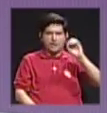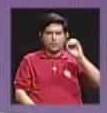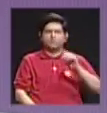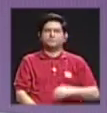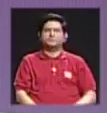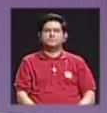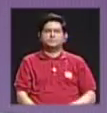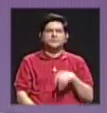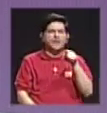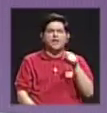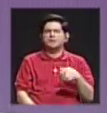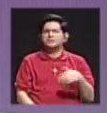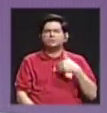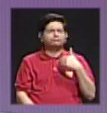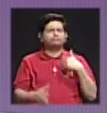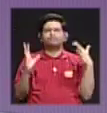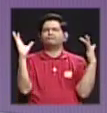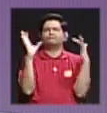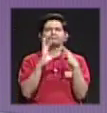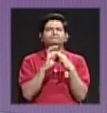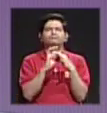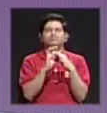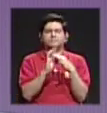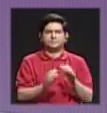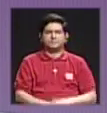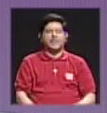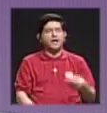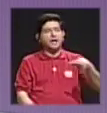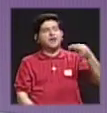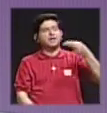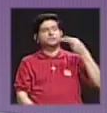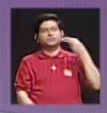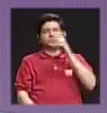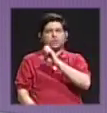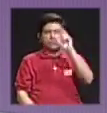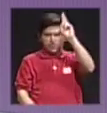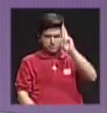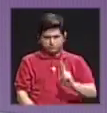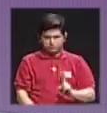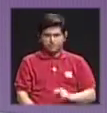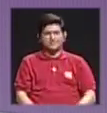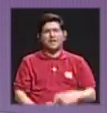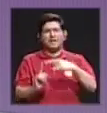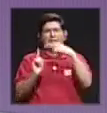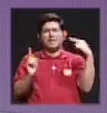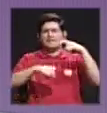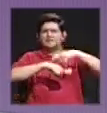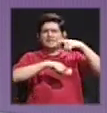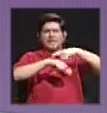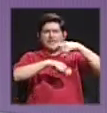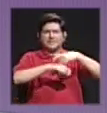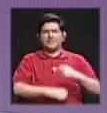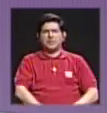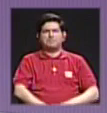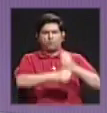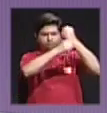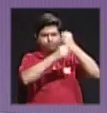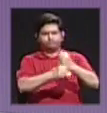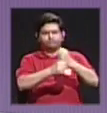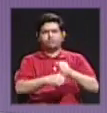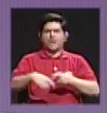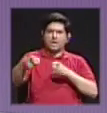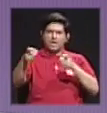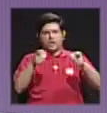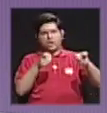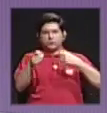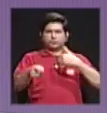esto, bueno, básicamente tiene que ver con la historia de Costa Rica, viene desde la colonia, o sea, el